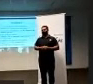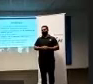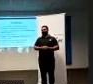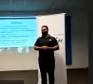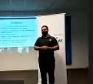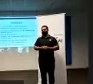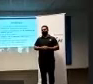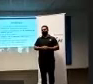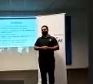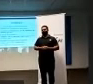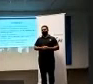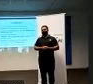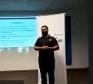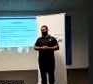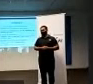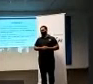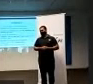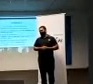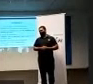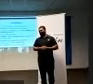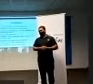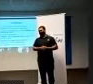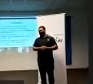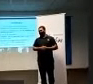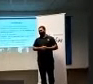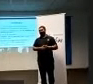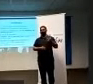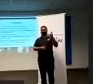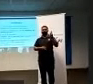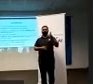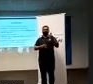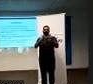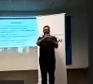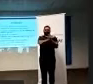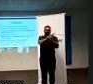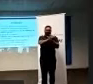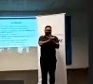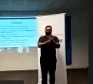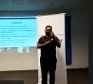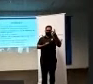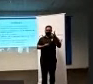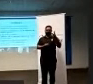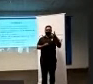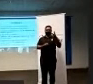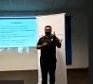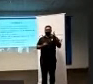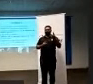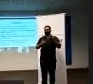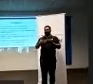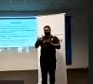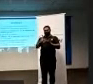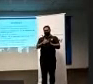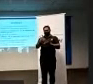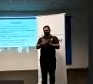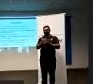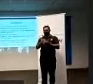opaca, con un pH de 6.6. La posología, 2 dosis intramuscular de 0,5 ml y el intervalo entre la dosis, lo ideal es